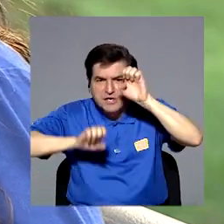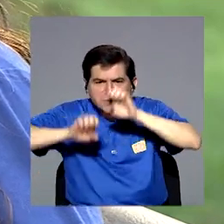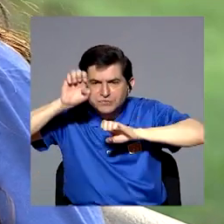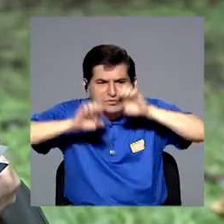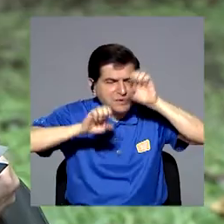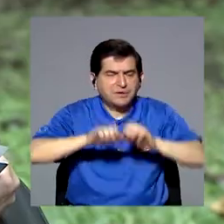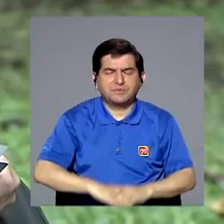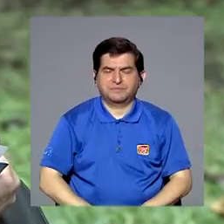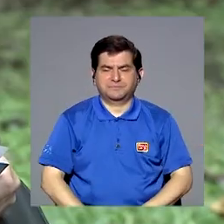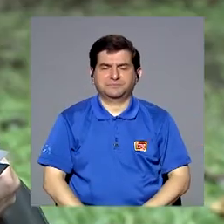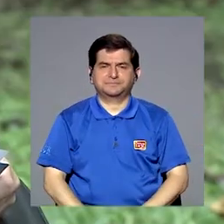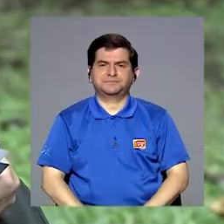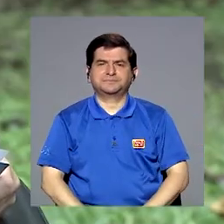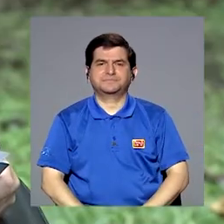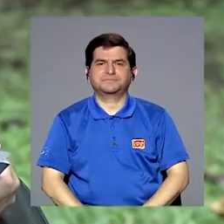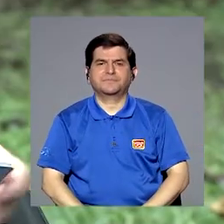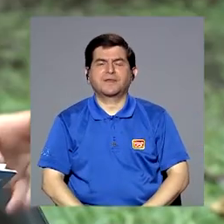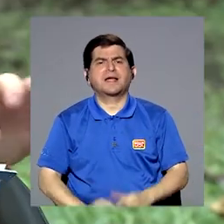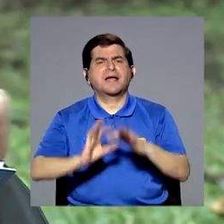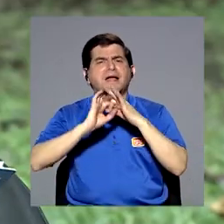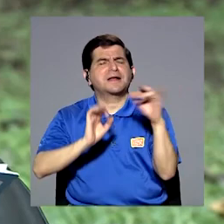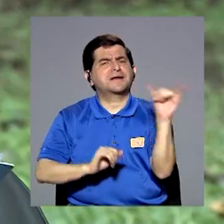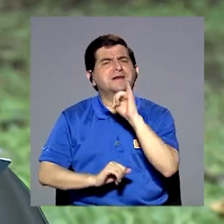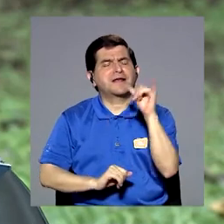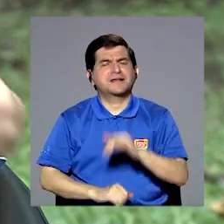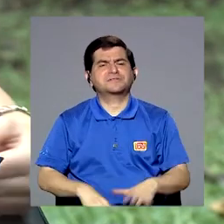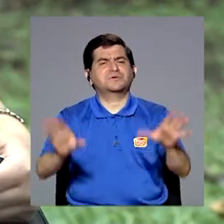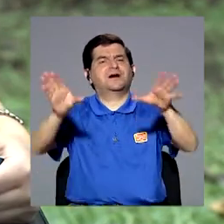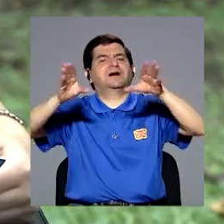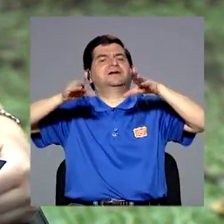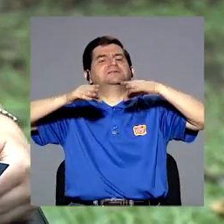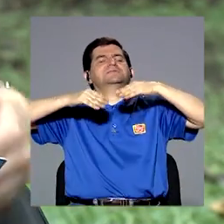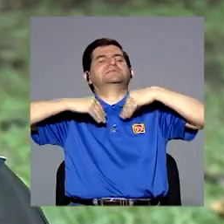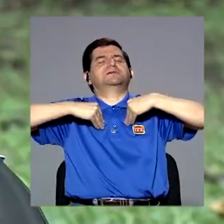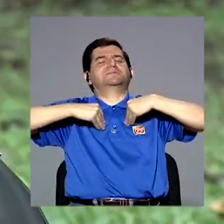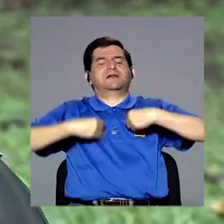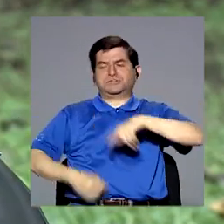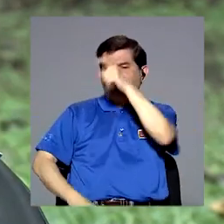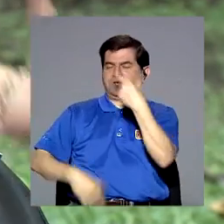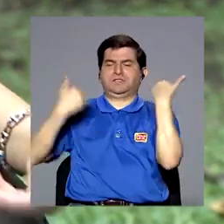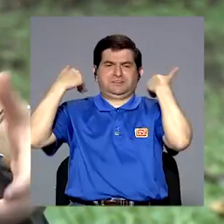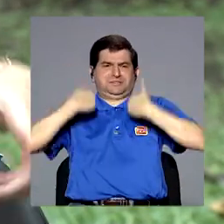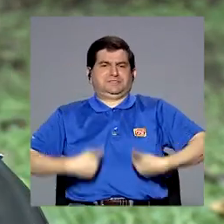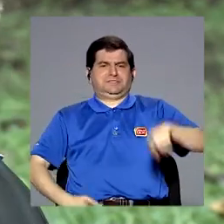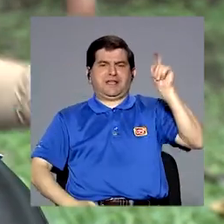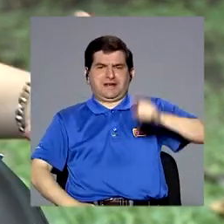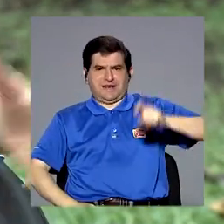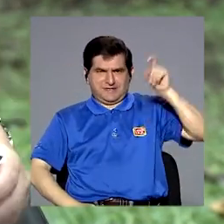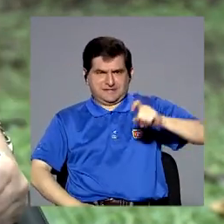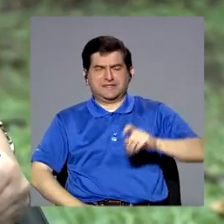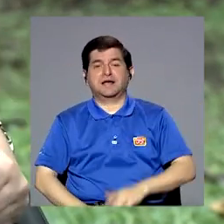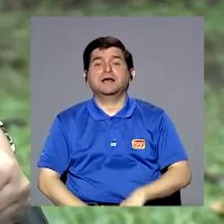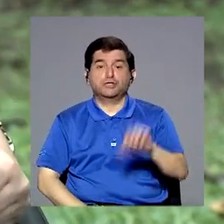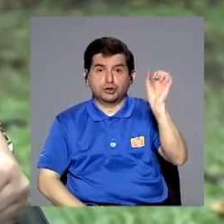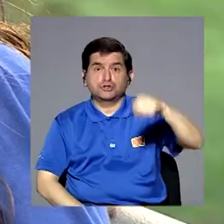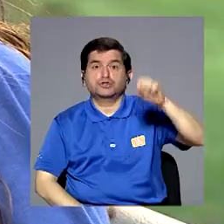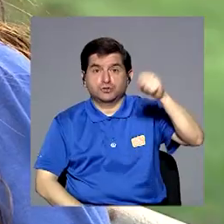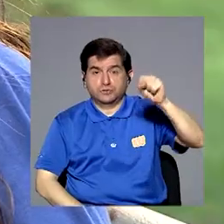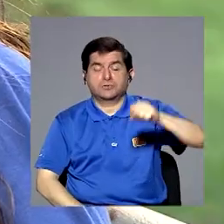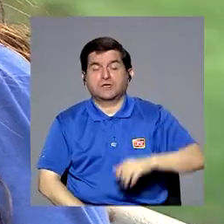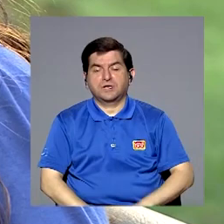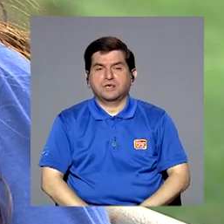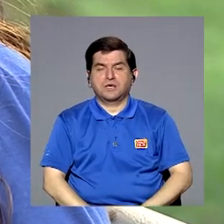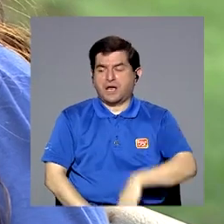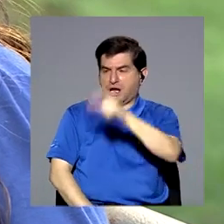valorándolas, viendo a ver si es cierto. Y tiene que ver un poco también con aceptación, como seres humanos que necesitamos sentirnos. Sí, de hecho,